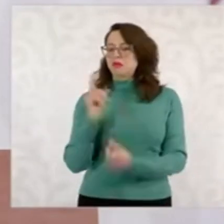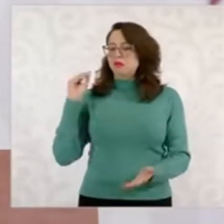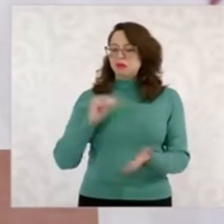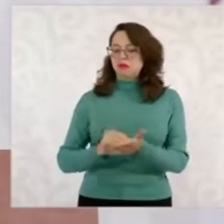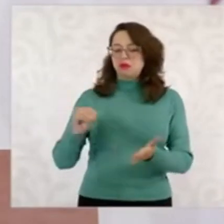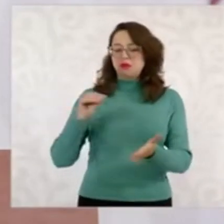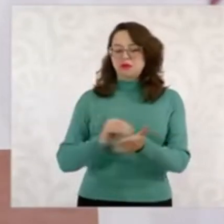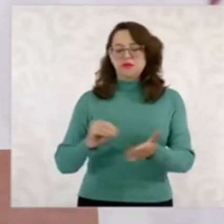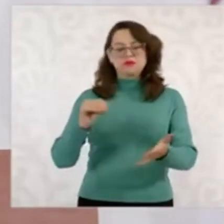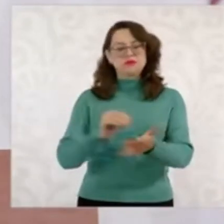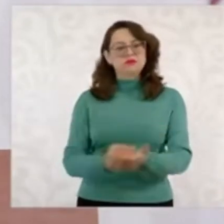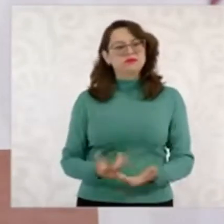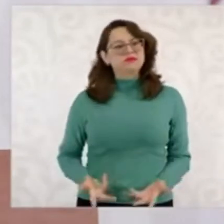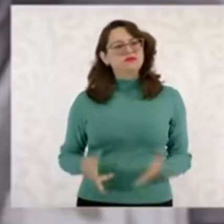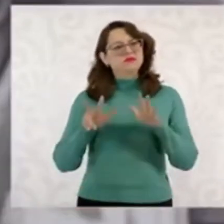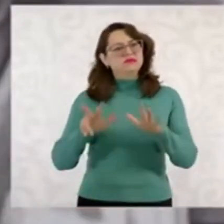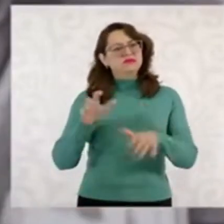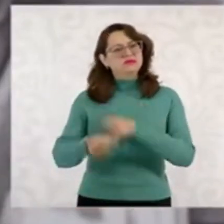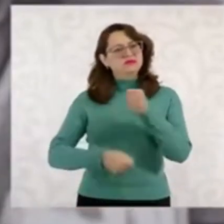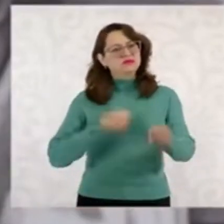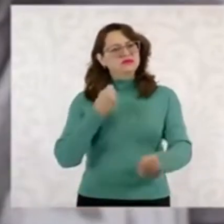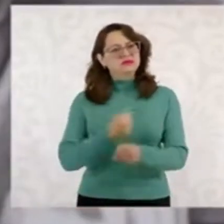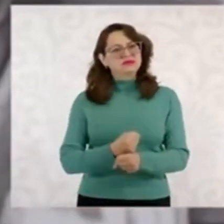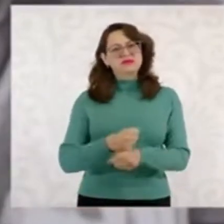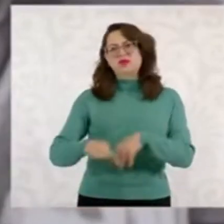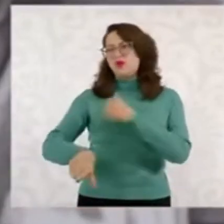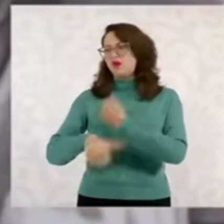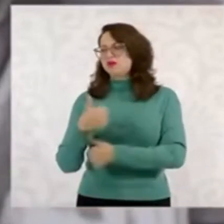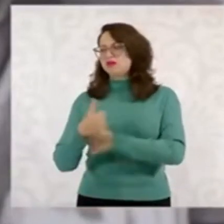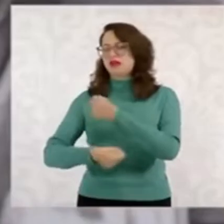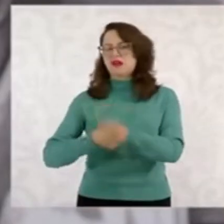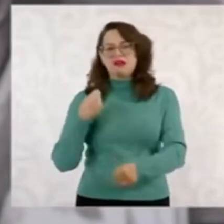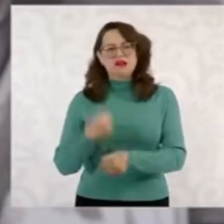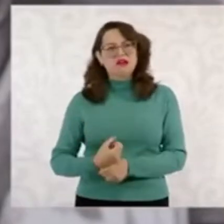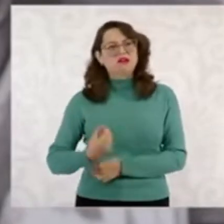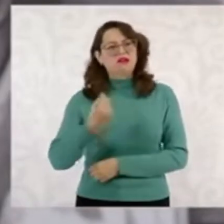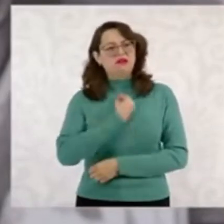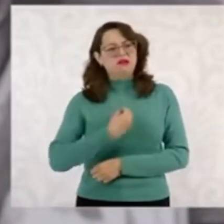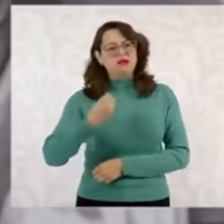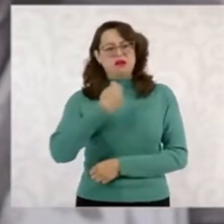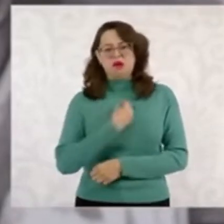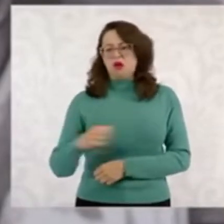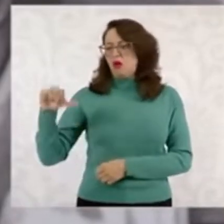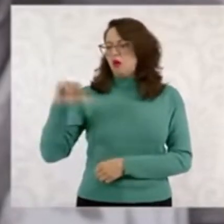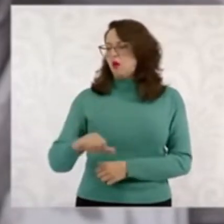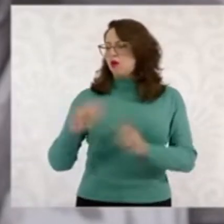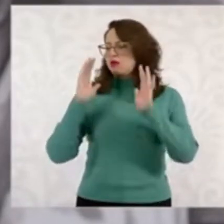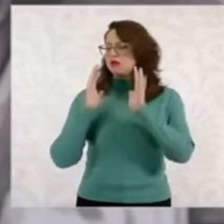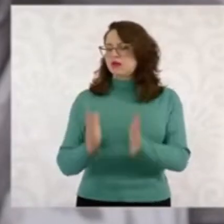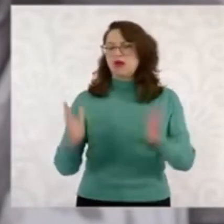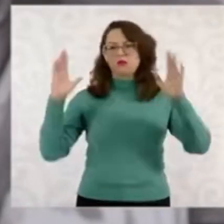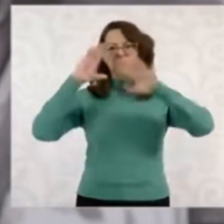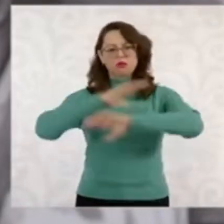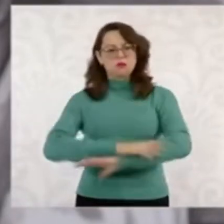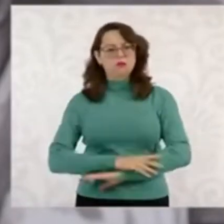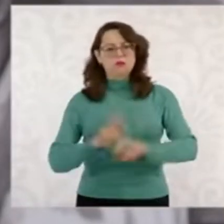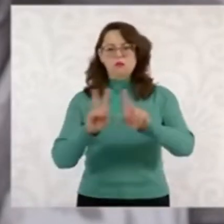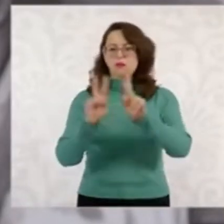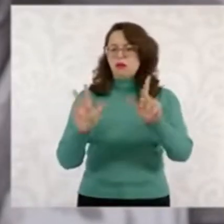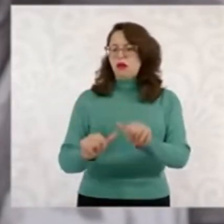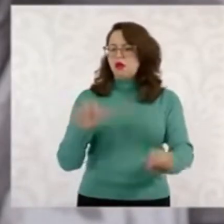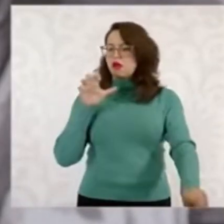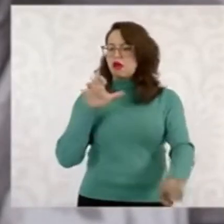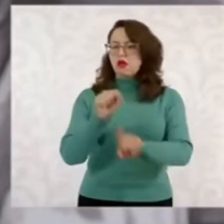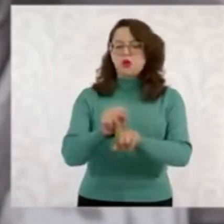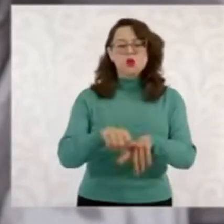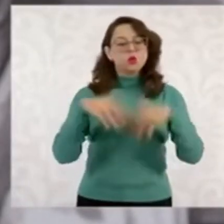y 11 años después, respectivamente, confirman una lección histórica. Los conflictos sociales que